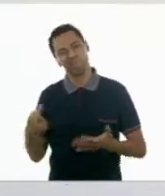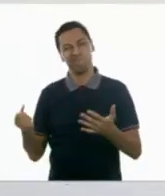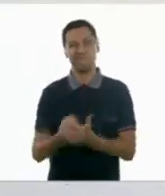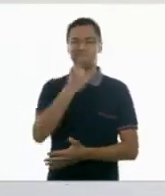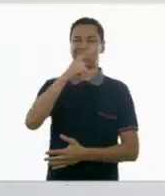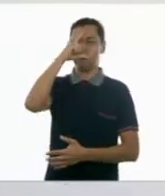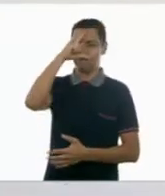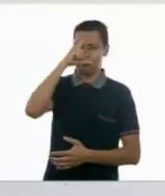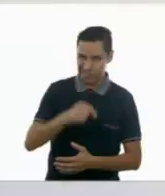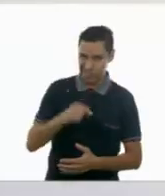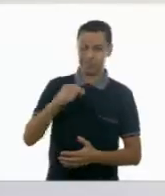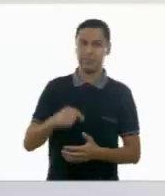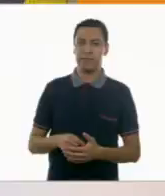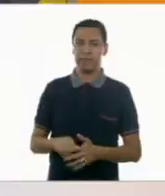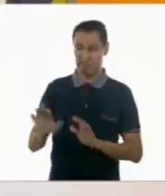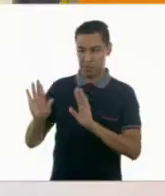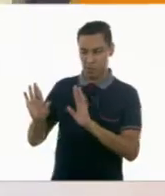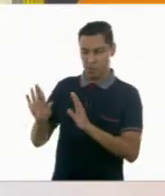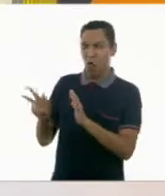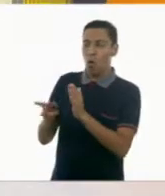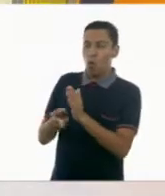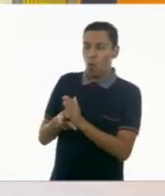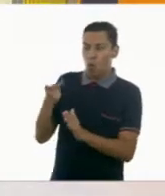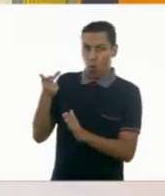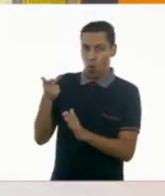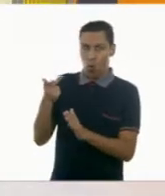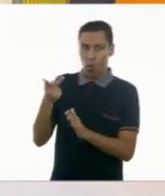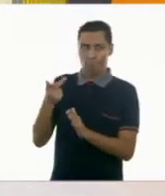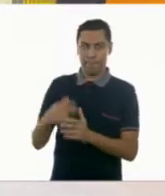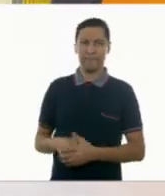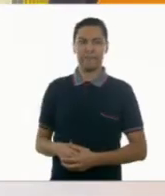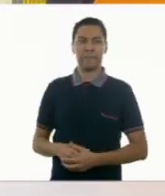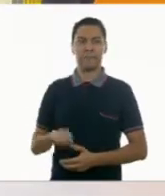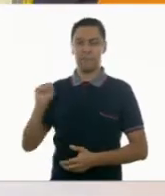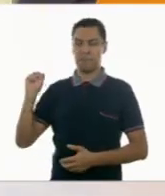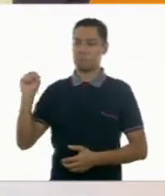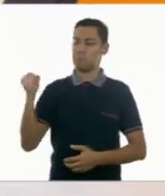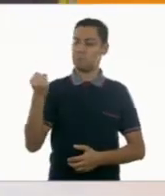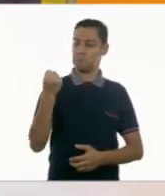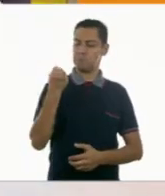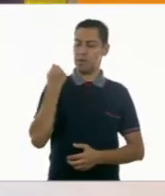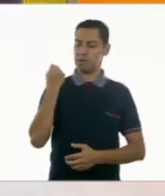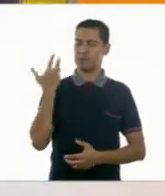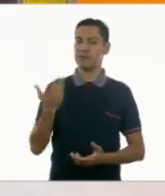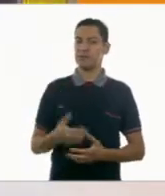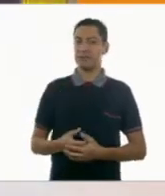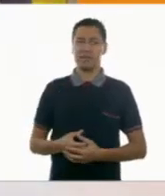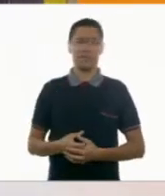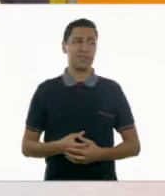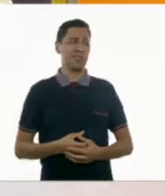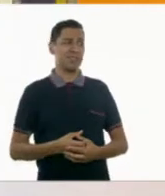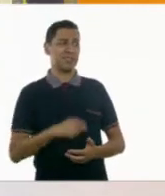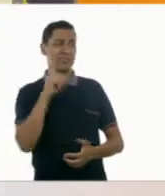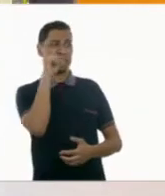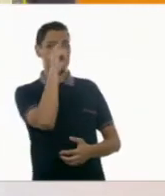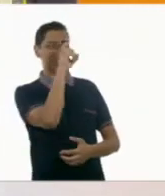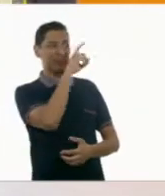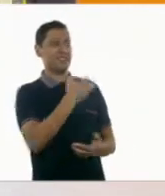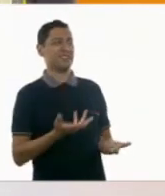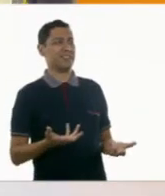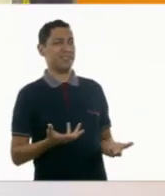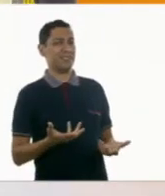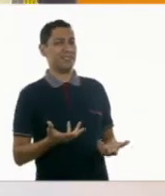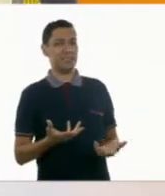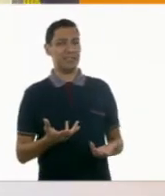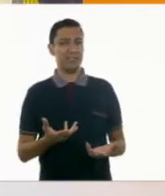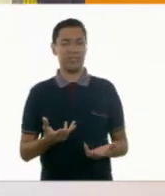Ay. Vamos a hacer un intento de espaldas. ¿Qué tal? No, yo creo que se va a ir, pero bueno. ¿Se va a ir? Sí. Tienes que